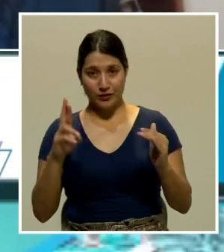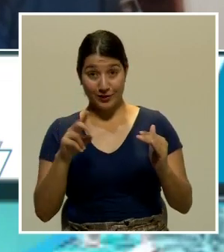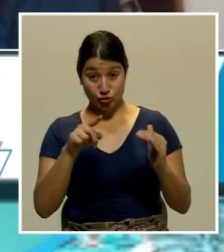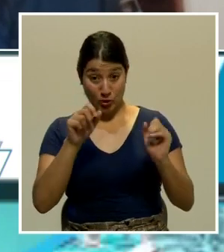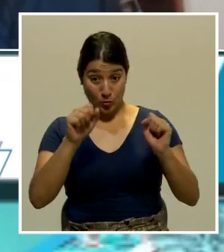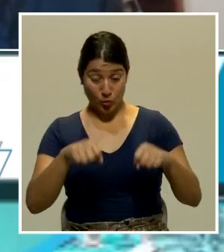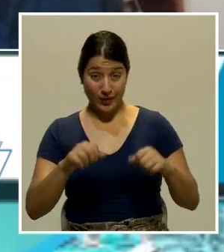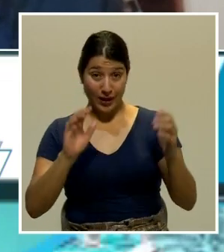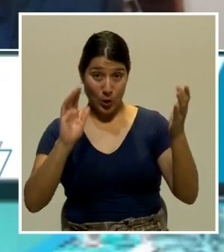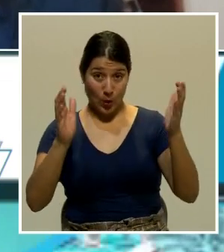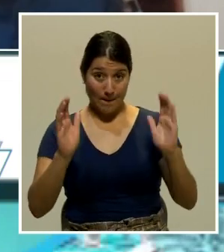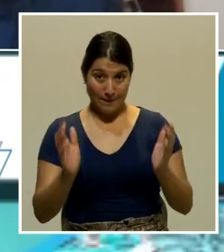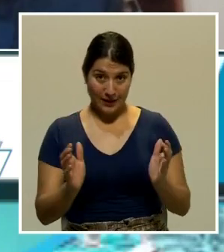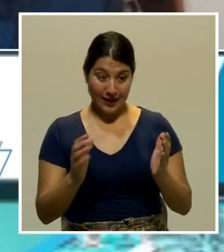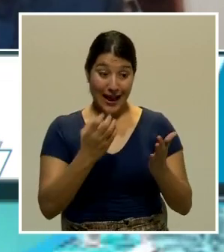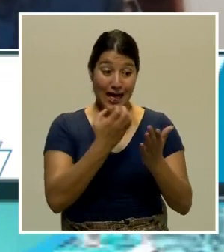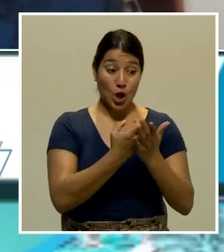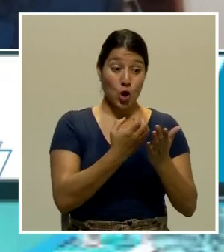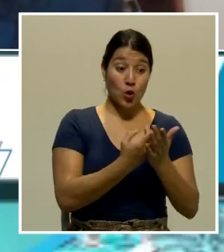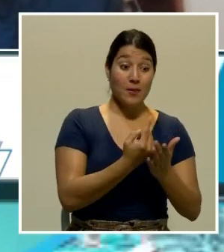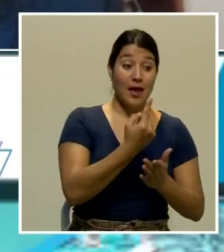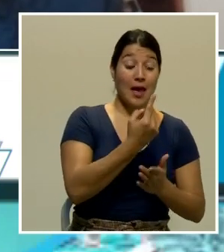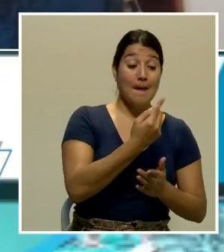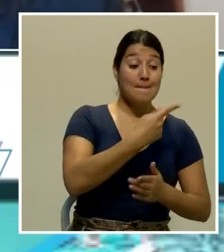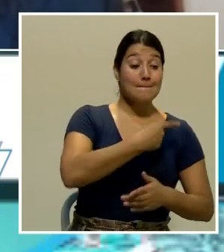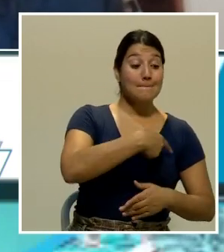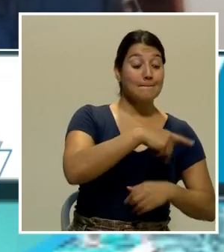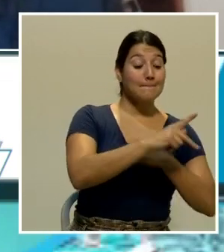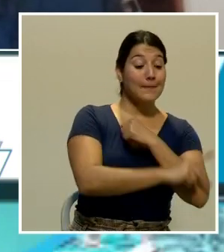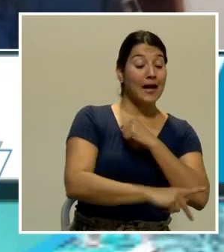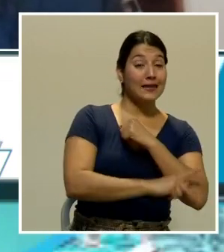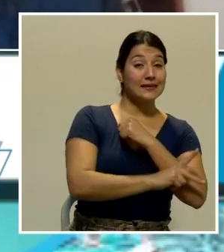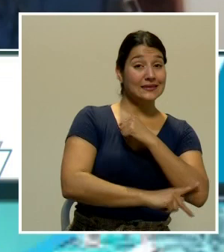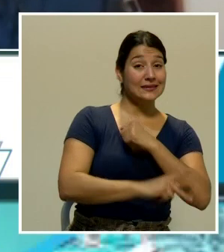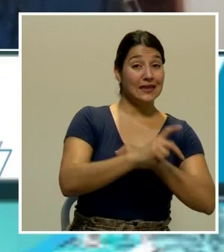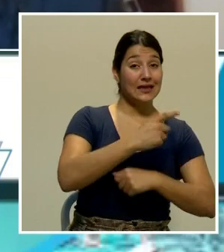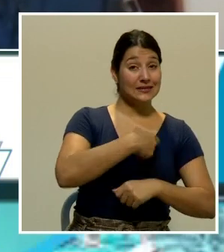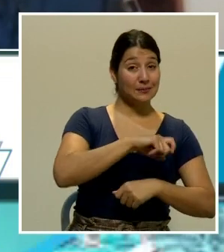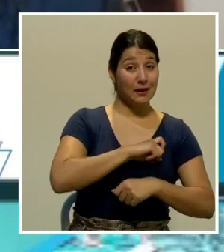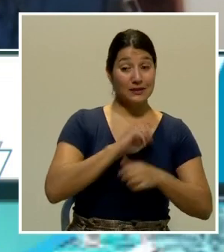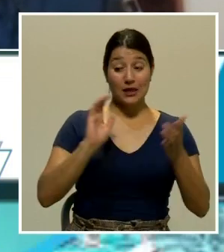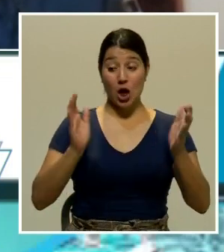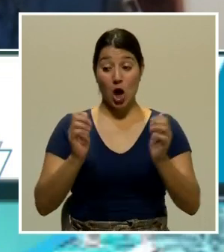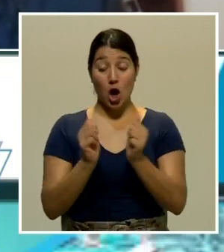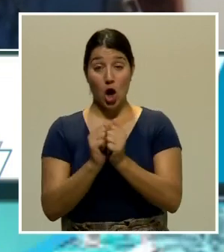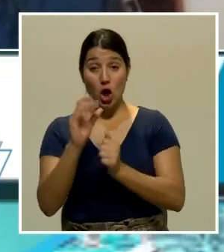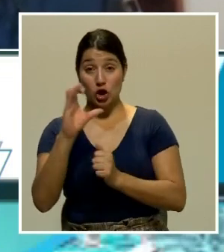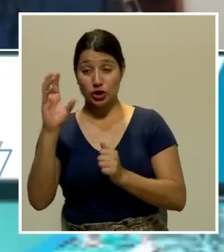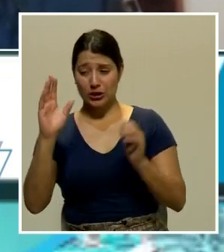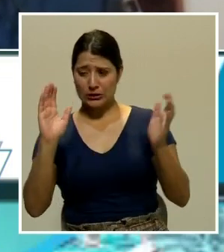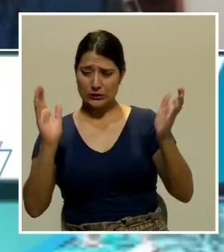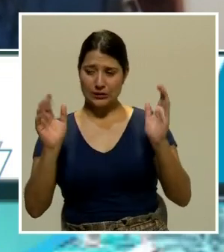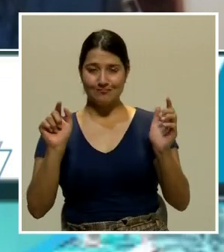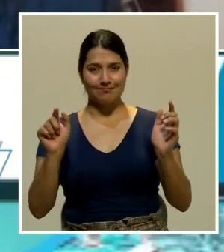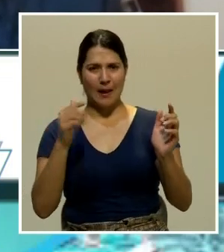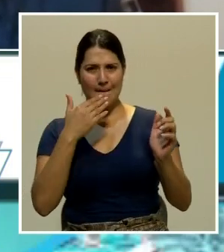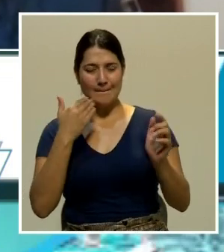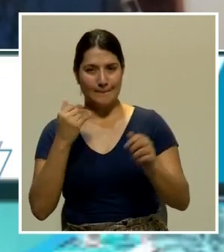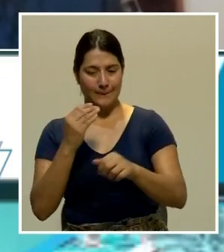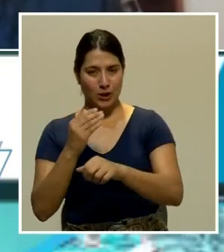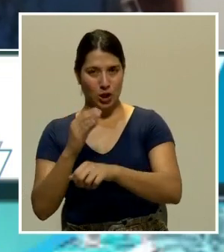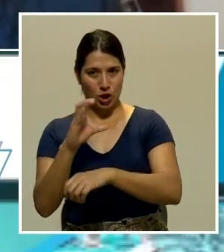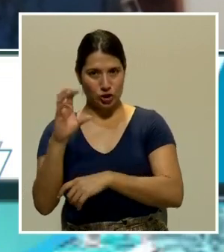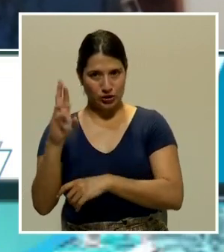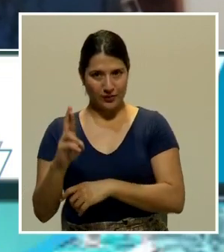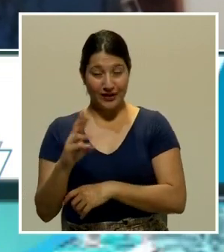estructurales entre la economía de un país y la del otro, y además el nivel de afectación que ocasionó